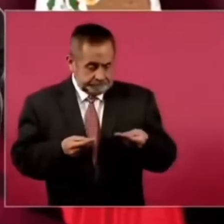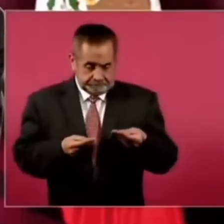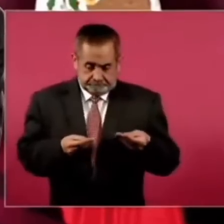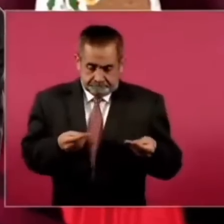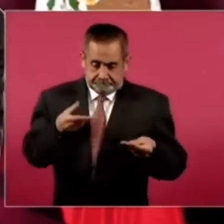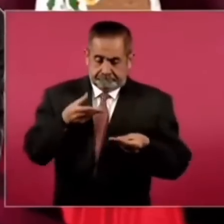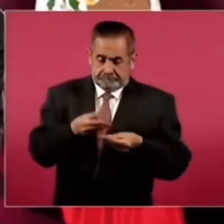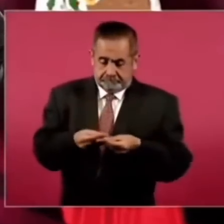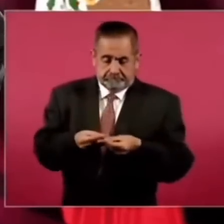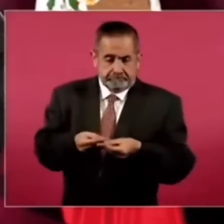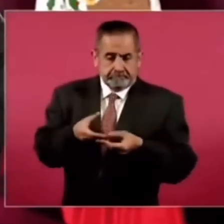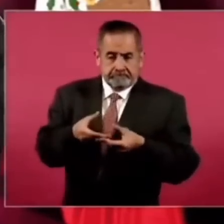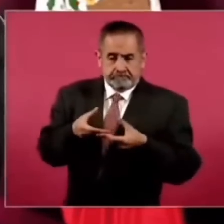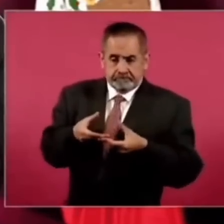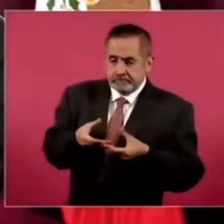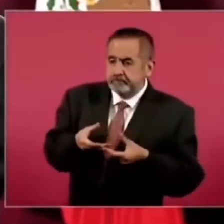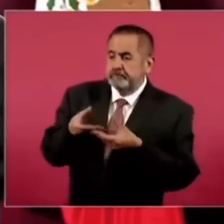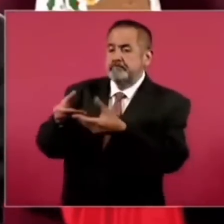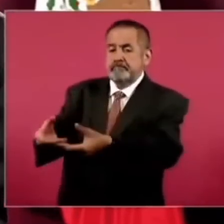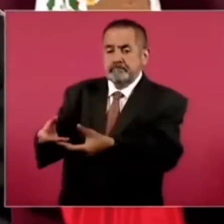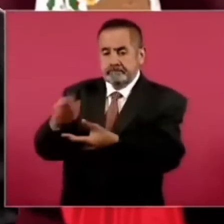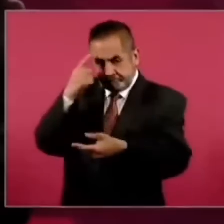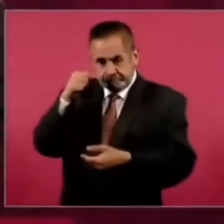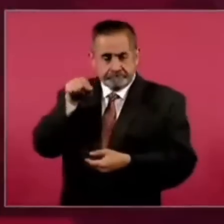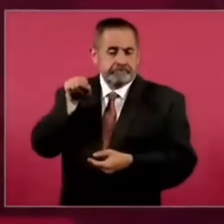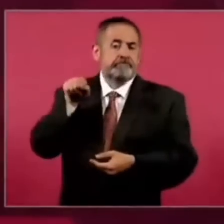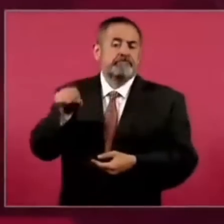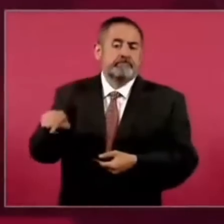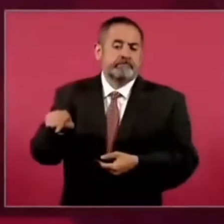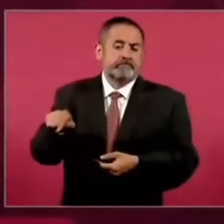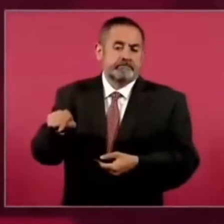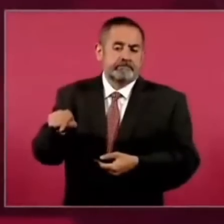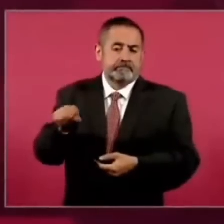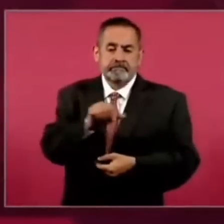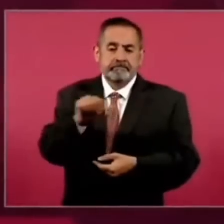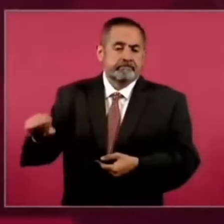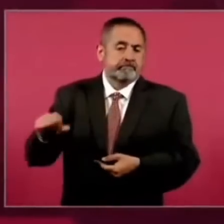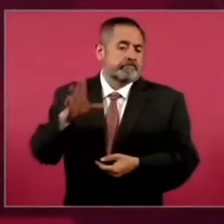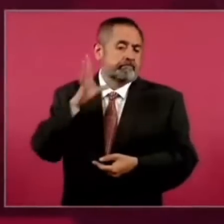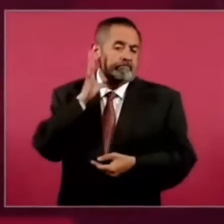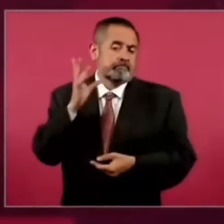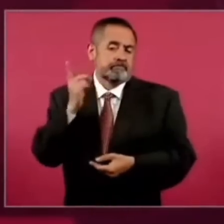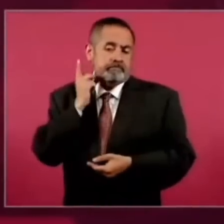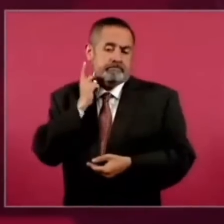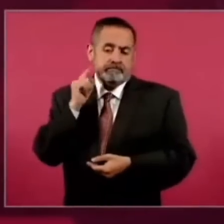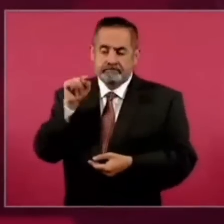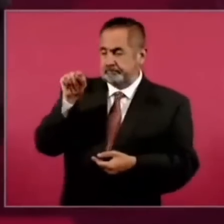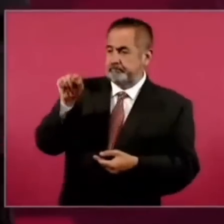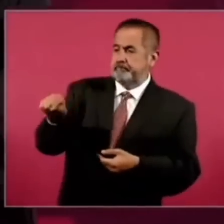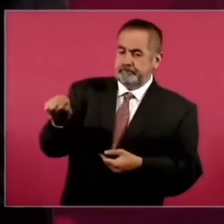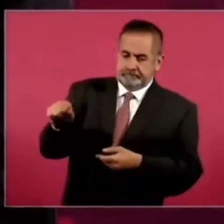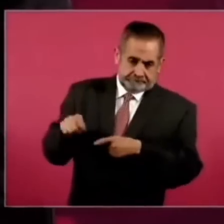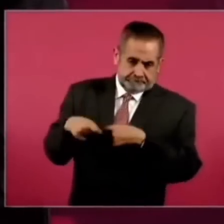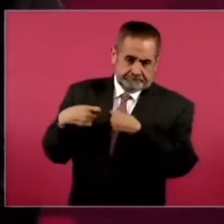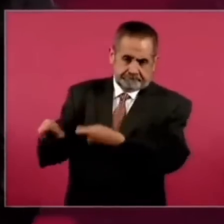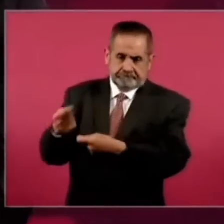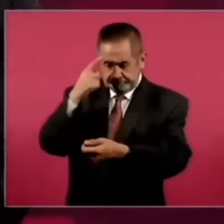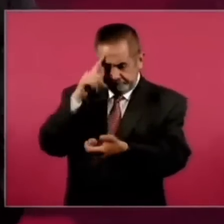Entonces, el conjunto se envía a la Cámara de